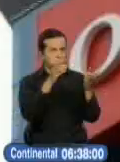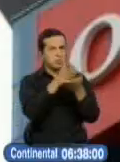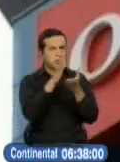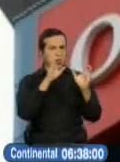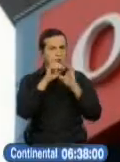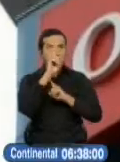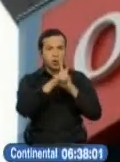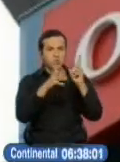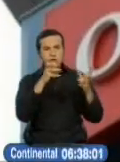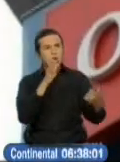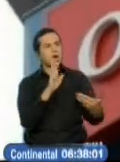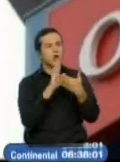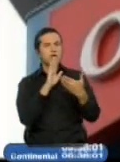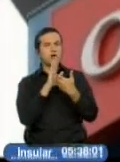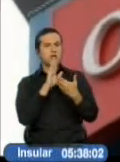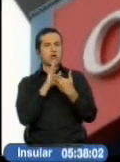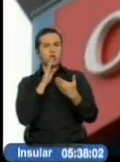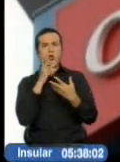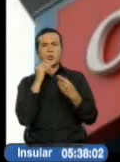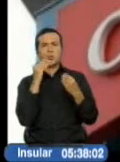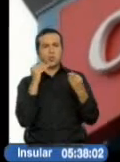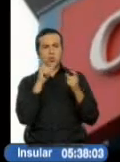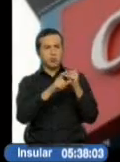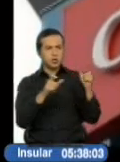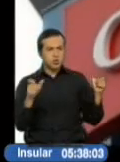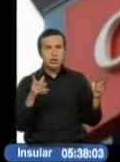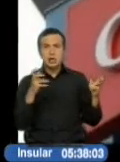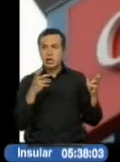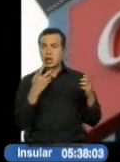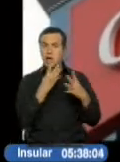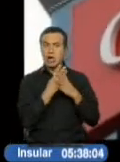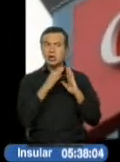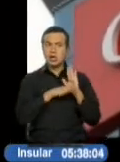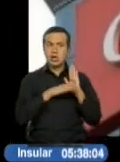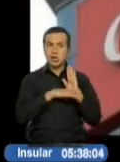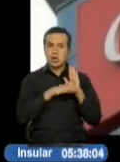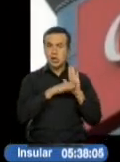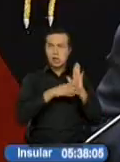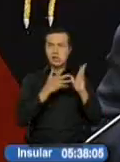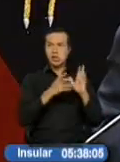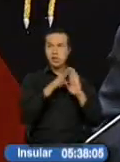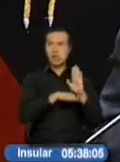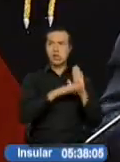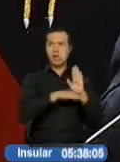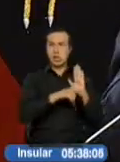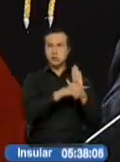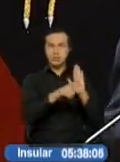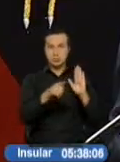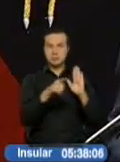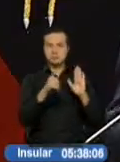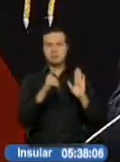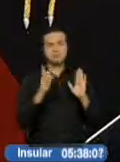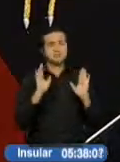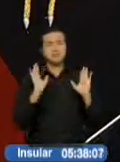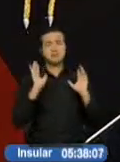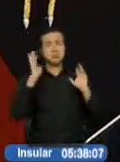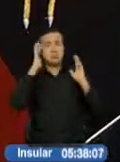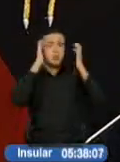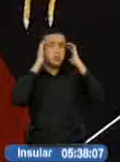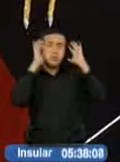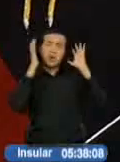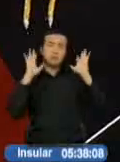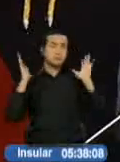explicó, quieren afectar su imagen con testimonios de delatores que buscan disminuir su pena con acciones como estas. ¿Me tiene sin cuidado esta